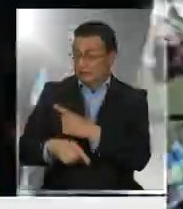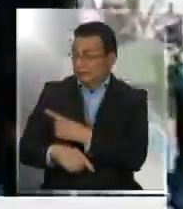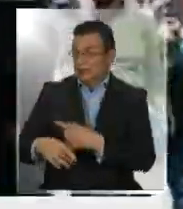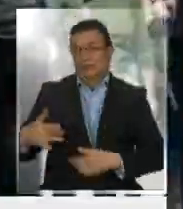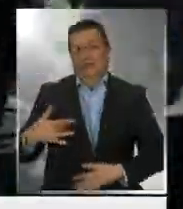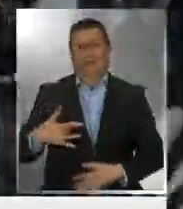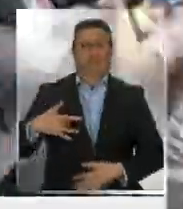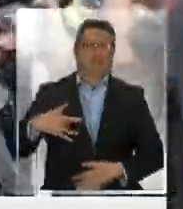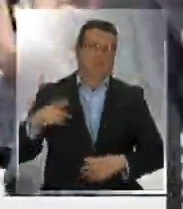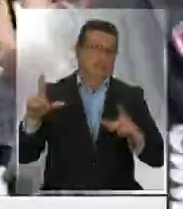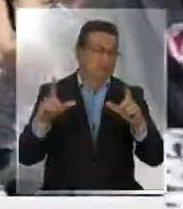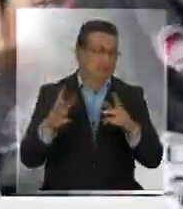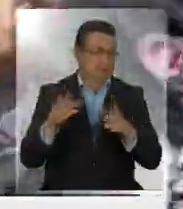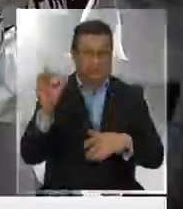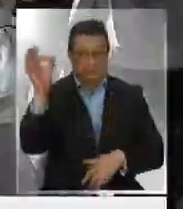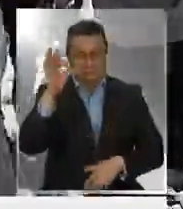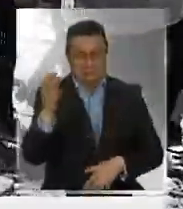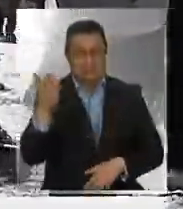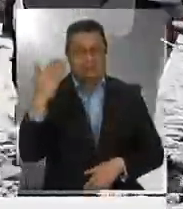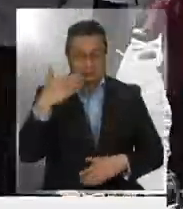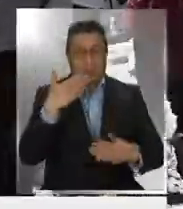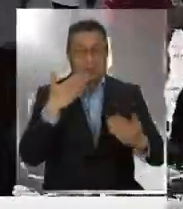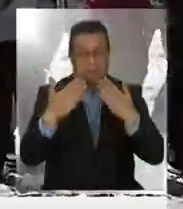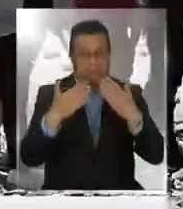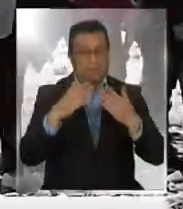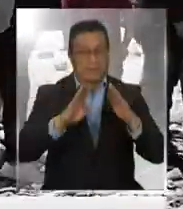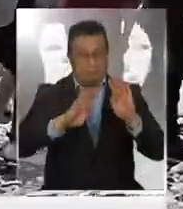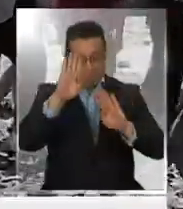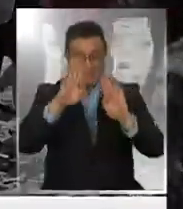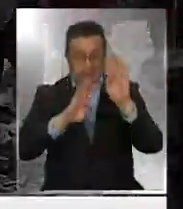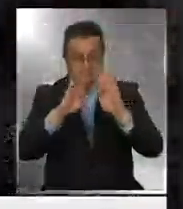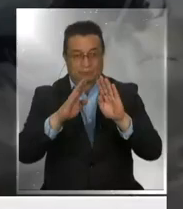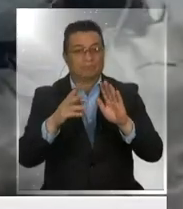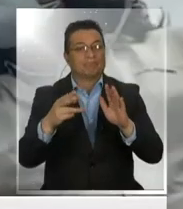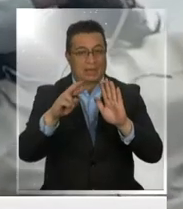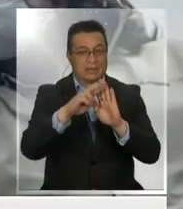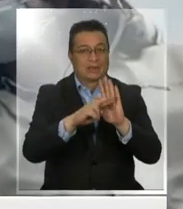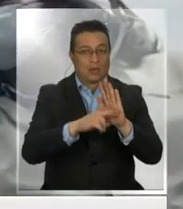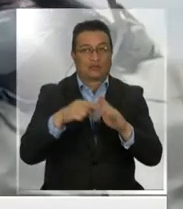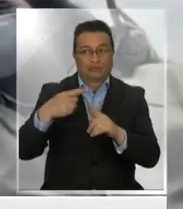sábado abrieron el debate presidencial sobre la regulación migratoria.